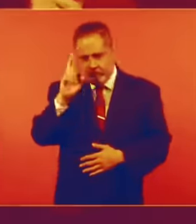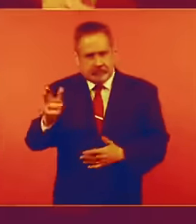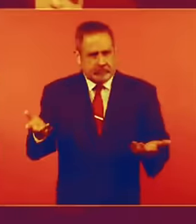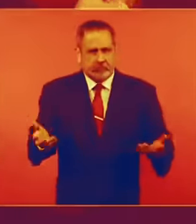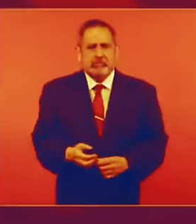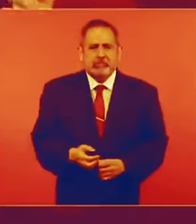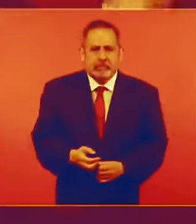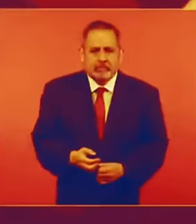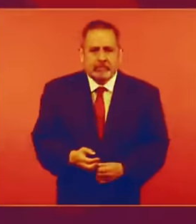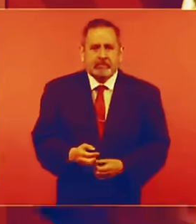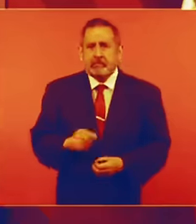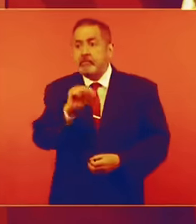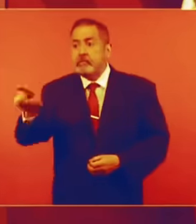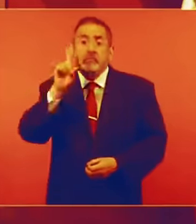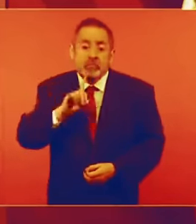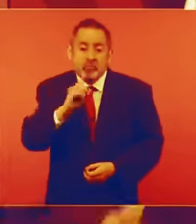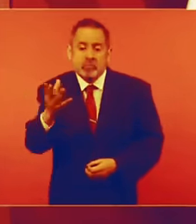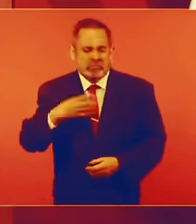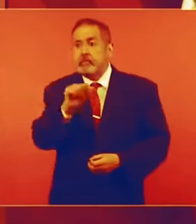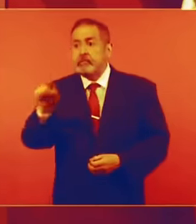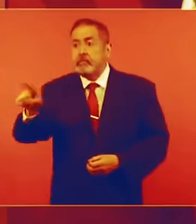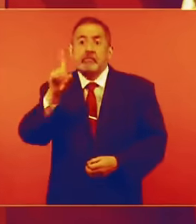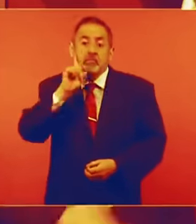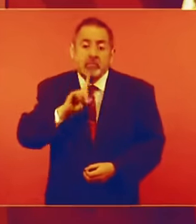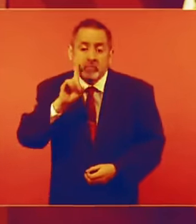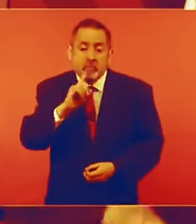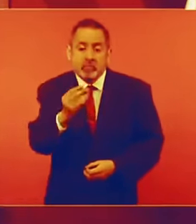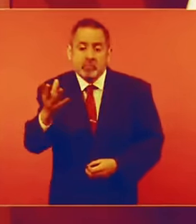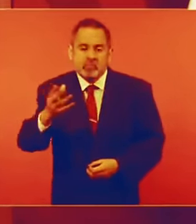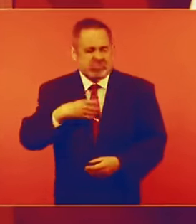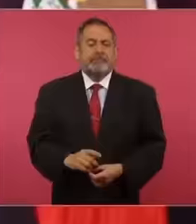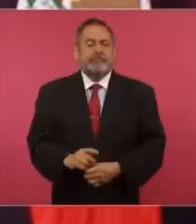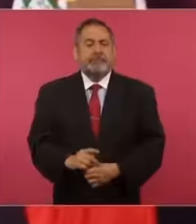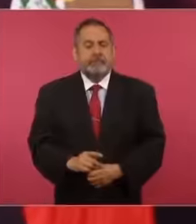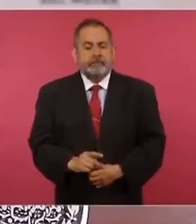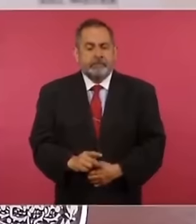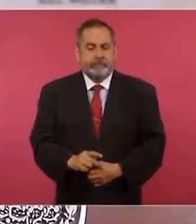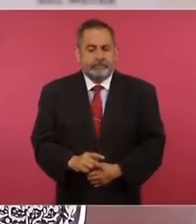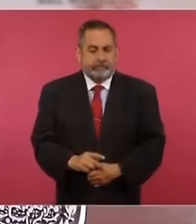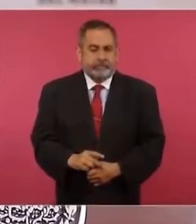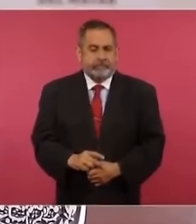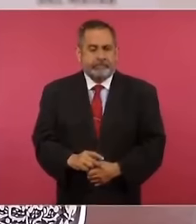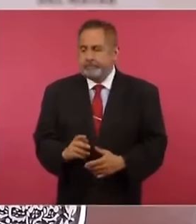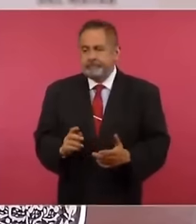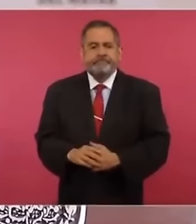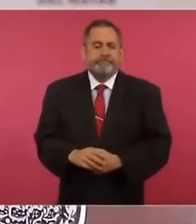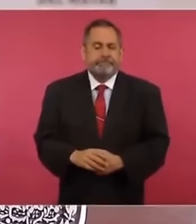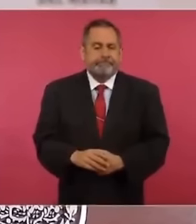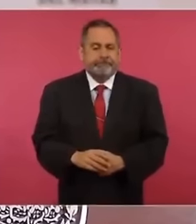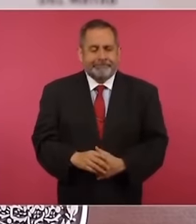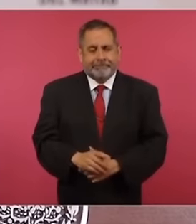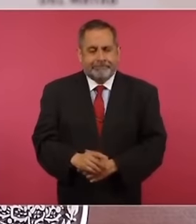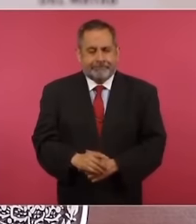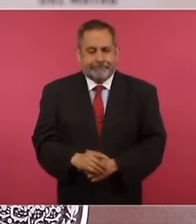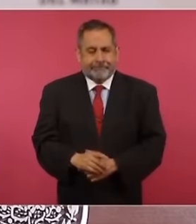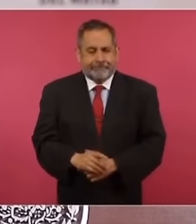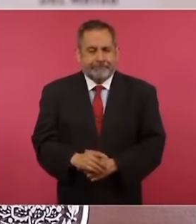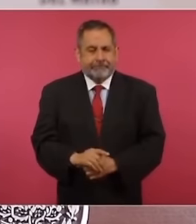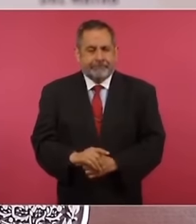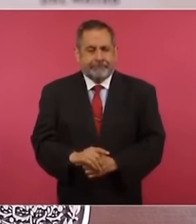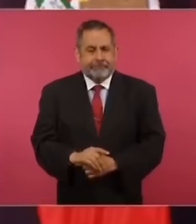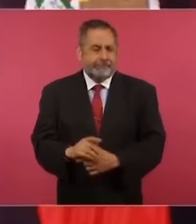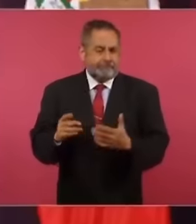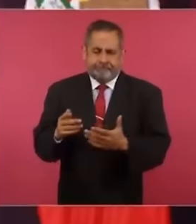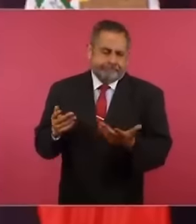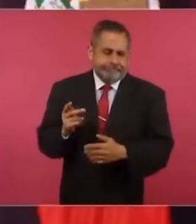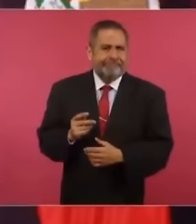Incluso si son mujeres, no me importa. Entonces, es